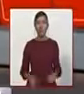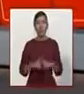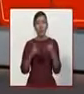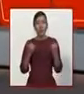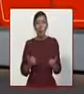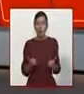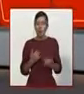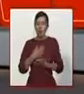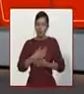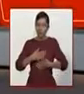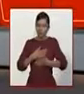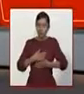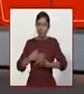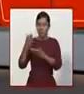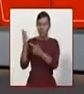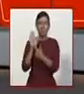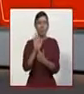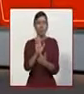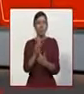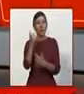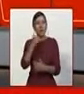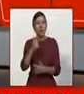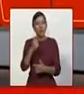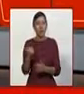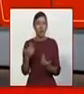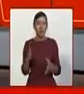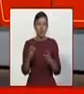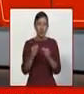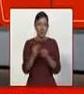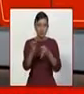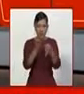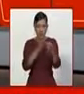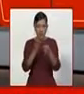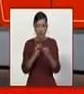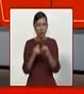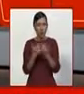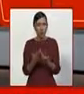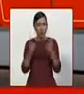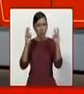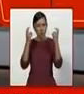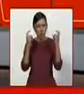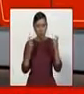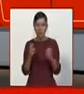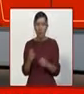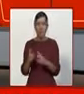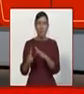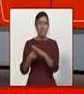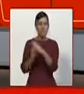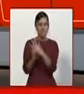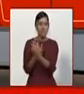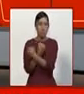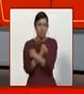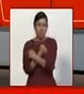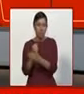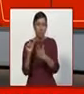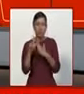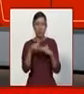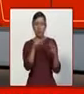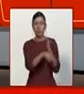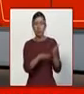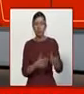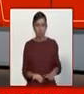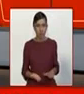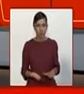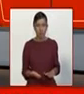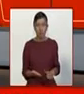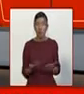Y ahora me place presentar a nuestra compañera Graciela Rique con este su segmento del amor a la muerte para hablar de la situación